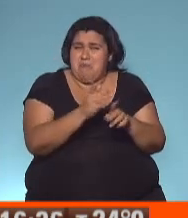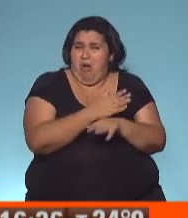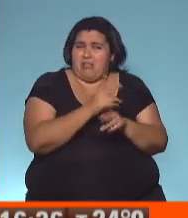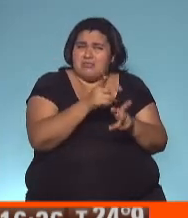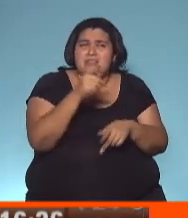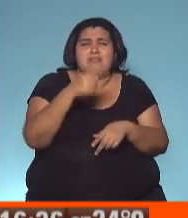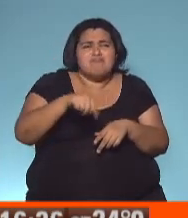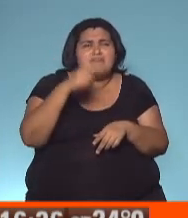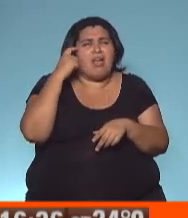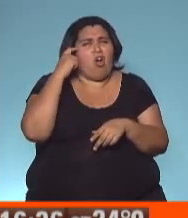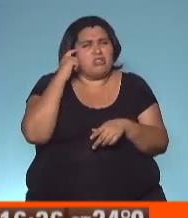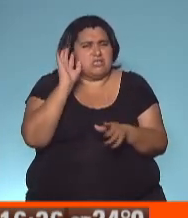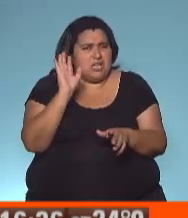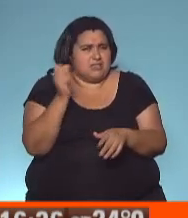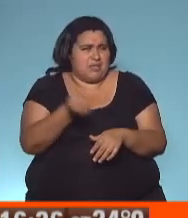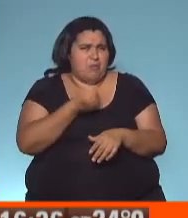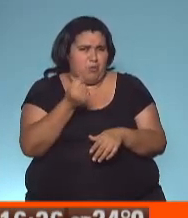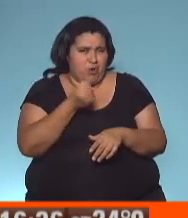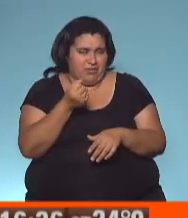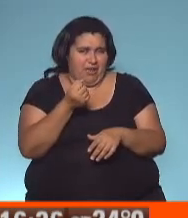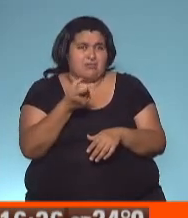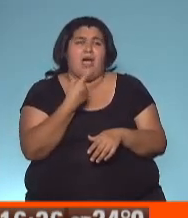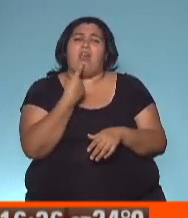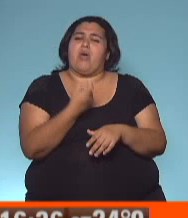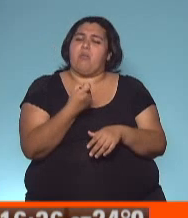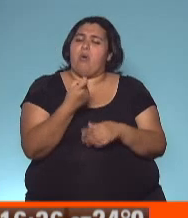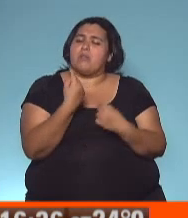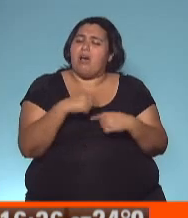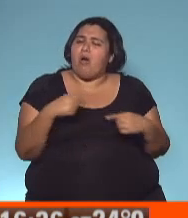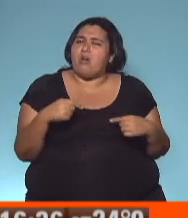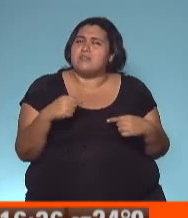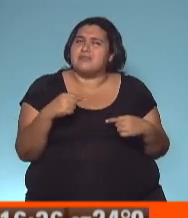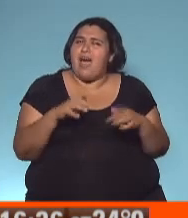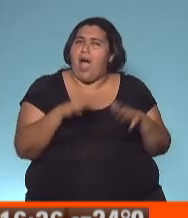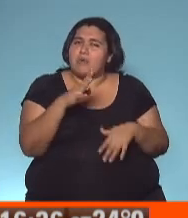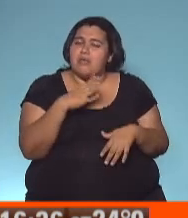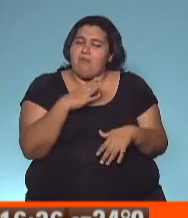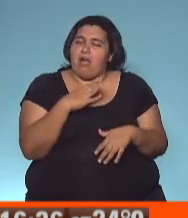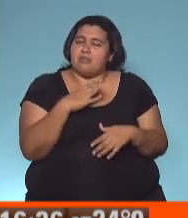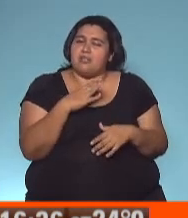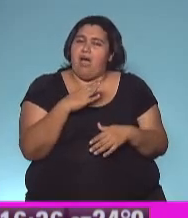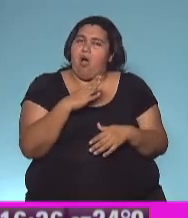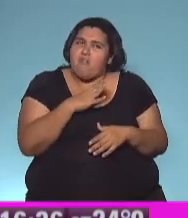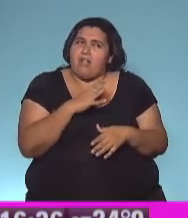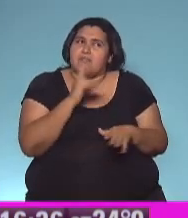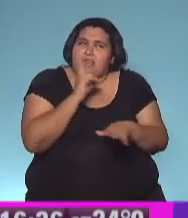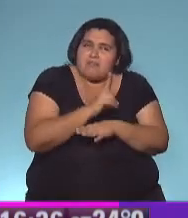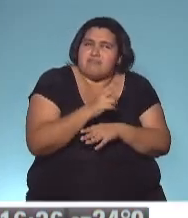conciencia del lugar que nos toca y que nos demos cuenta de las cosas que por ahí nos veníamos viendo. Así